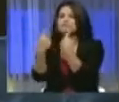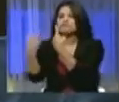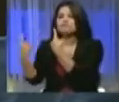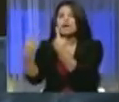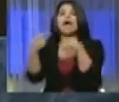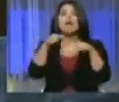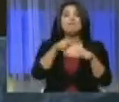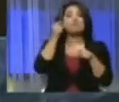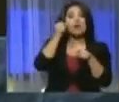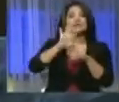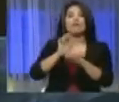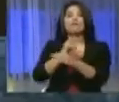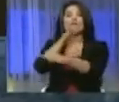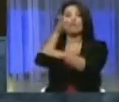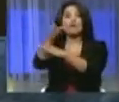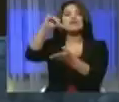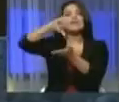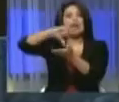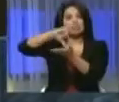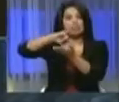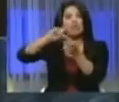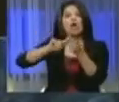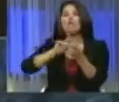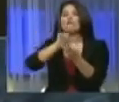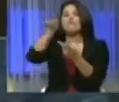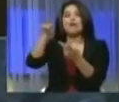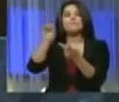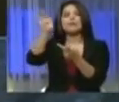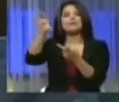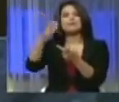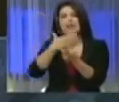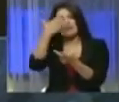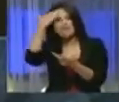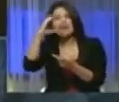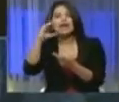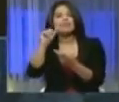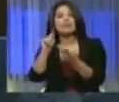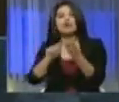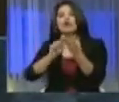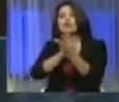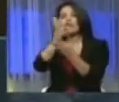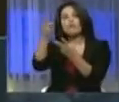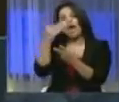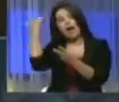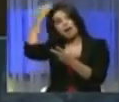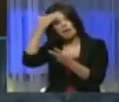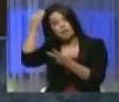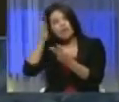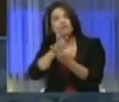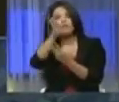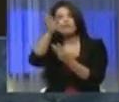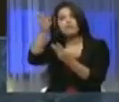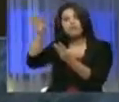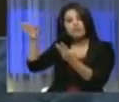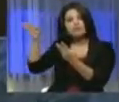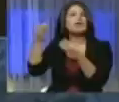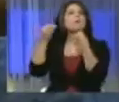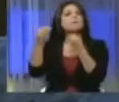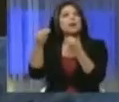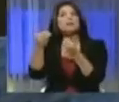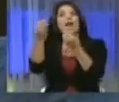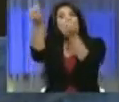Saudita, han pasado por Qatar y van a una gira para ir estableciendo el consenso, el